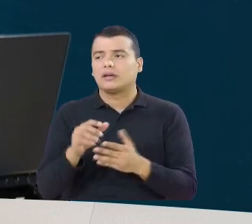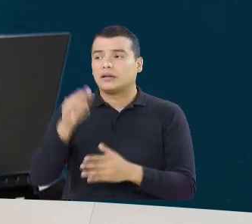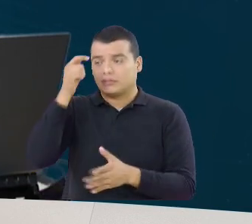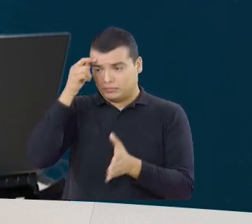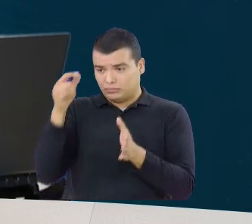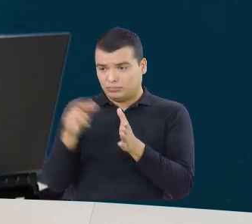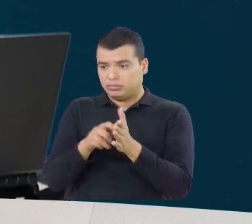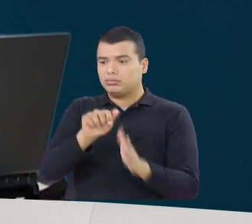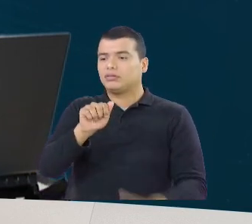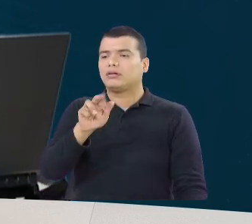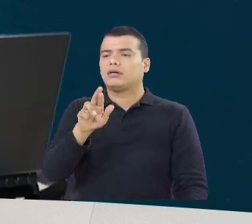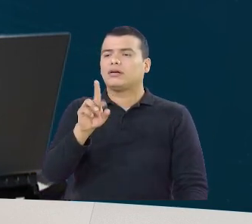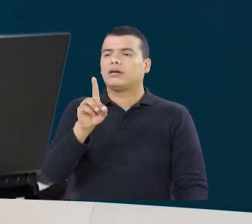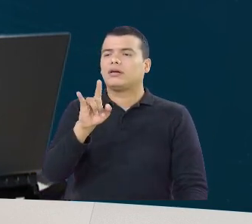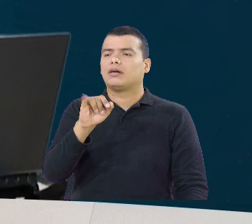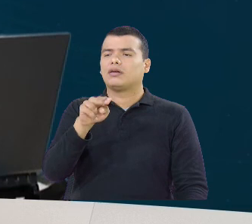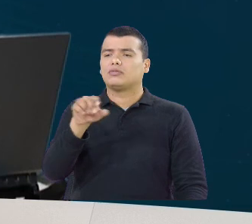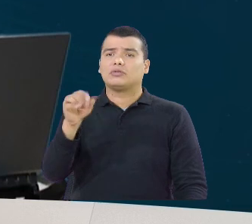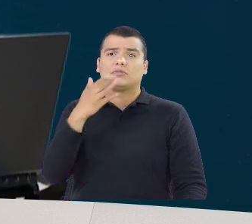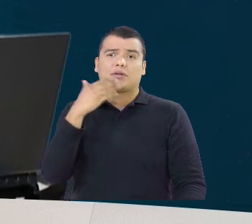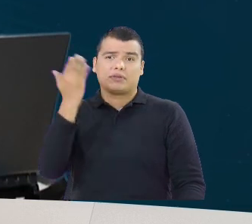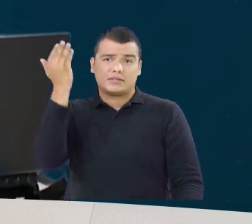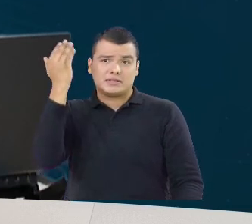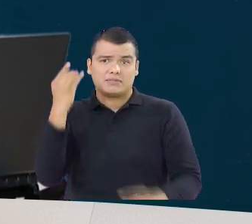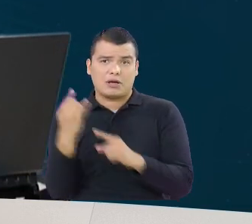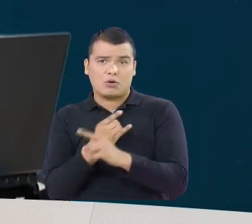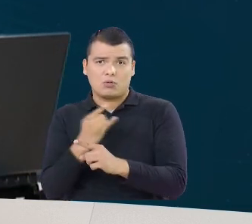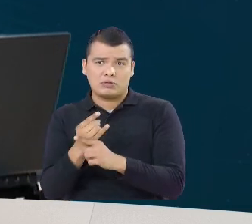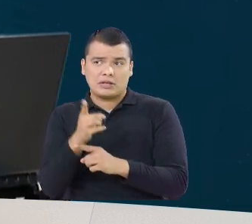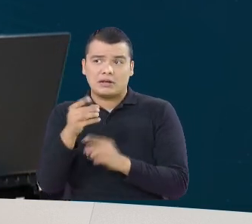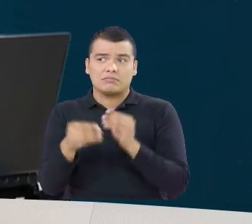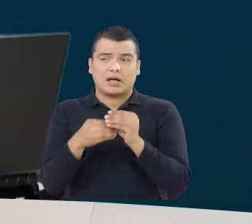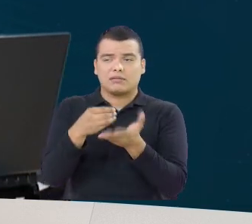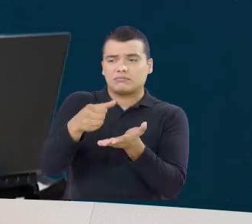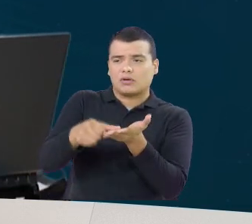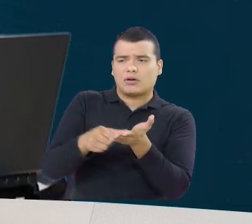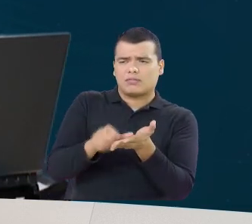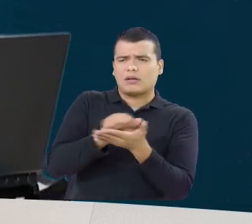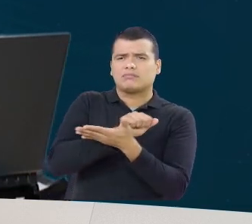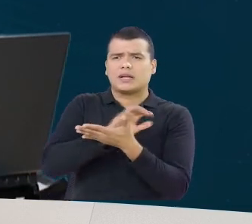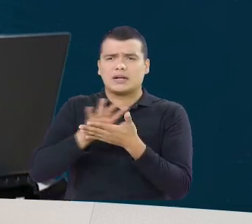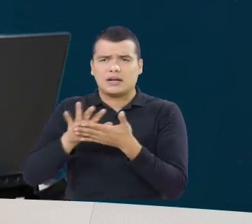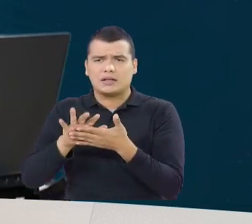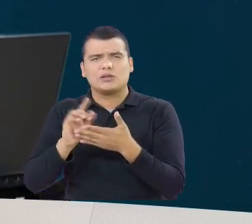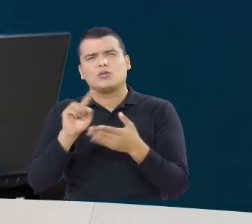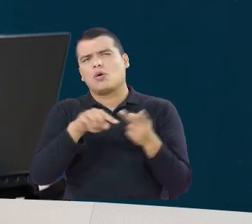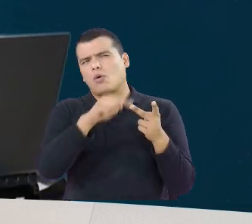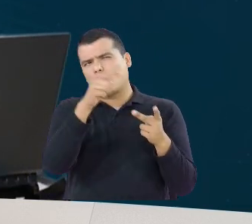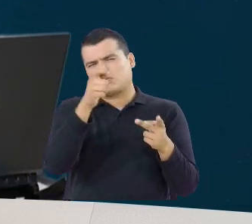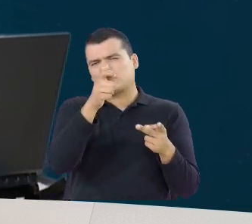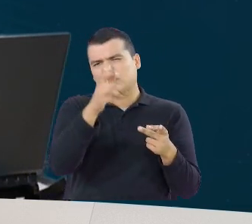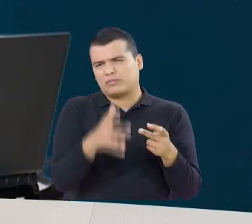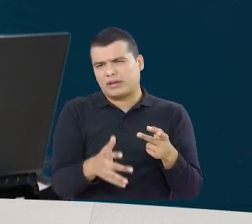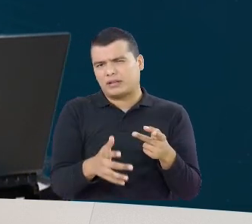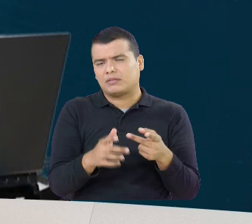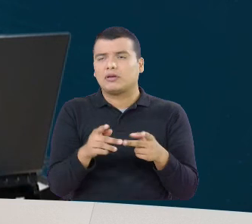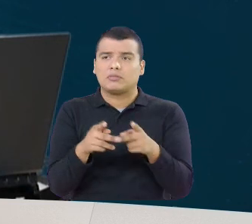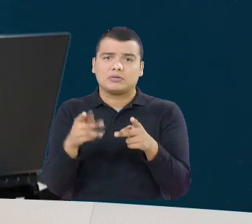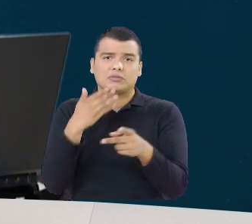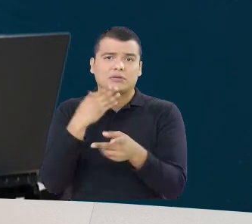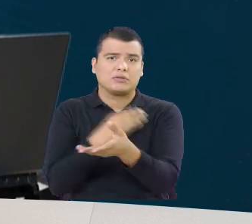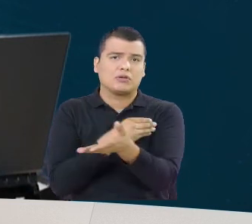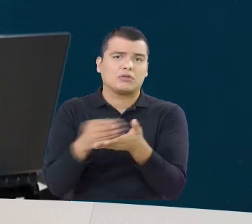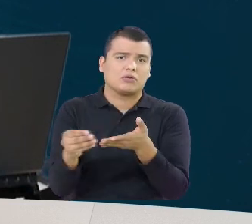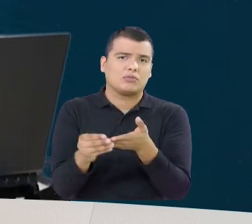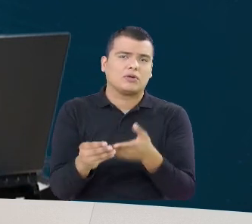una plataforma libre. Fuera de Arduino hay otras tecnologías como Raspberry Pi, que es un poquito más costosa, pero para las personas que la pueden